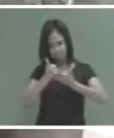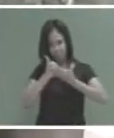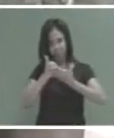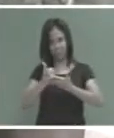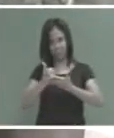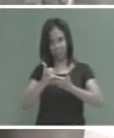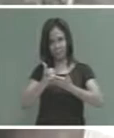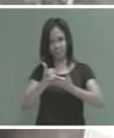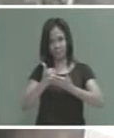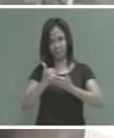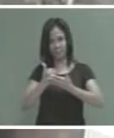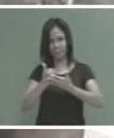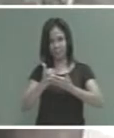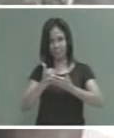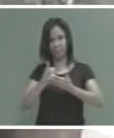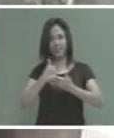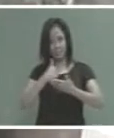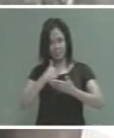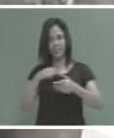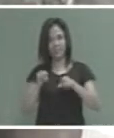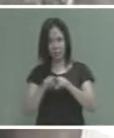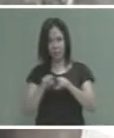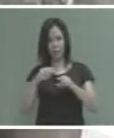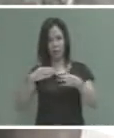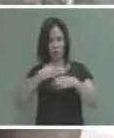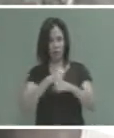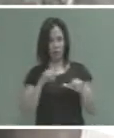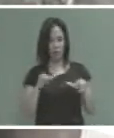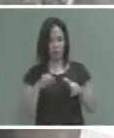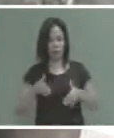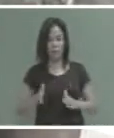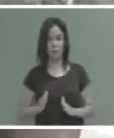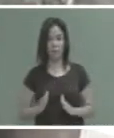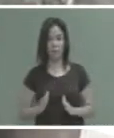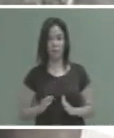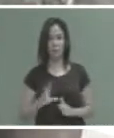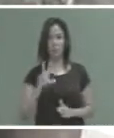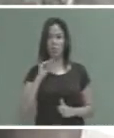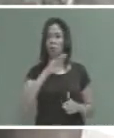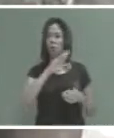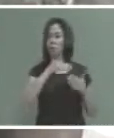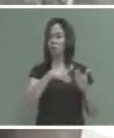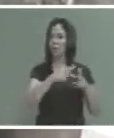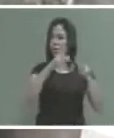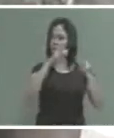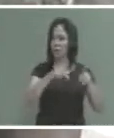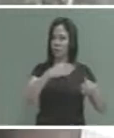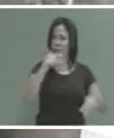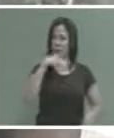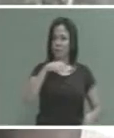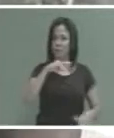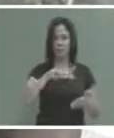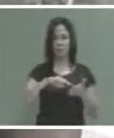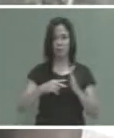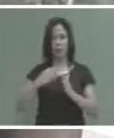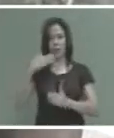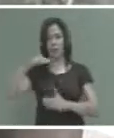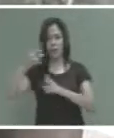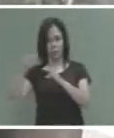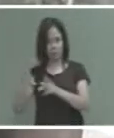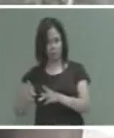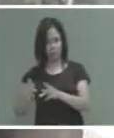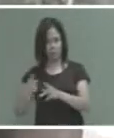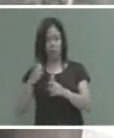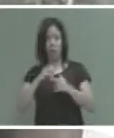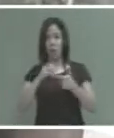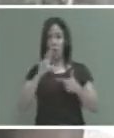y lo hago yo ahora mismo, no todo el que se porta mal es una mala persona o no tiene